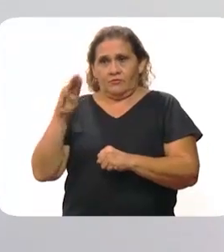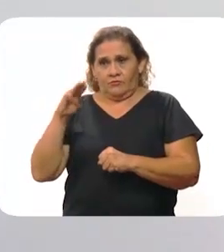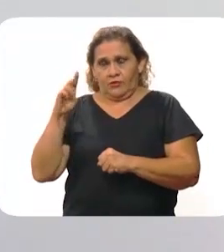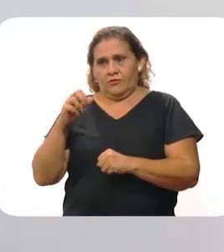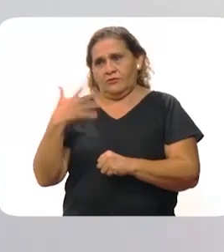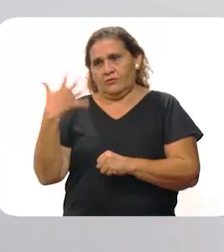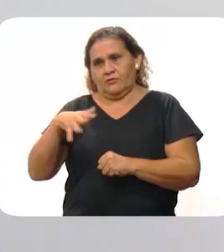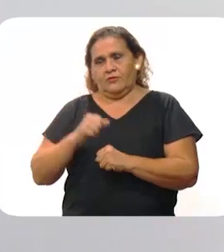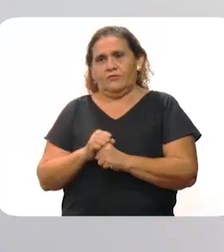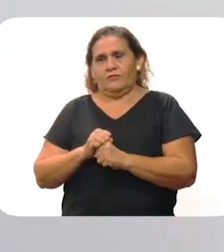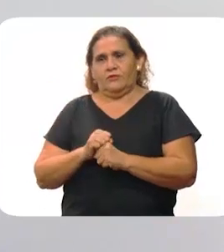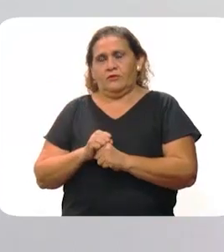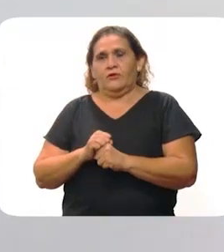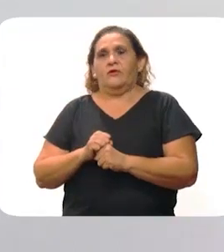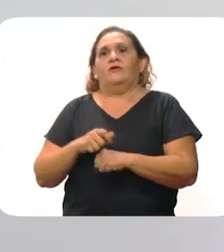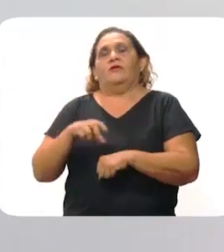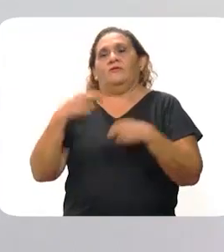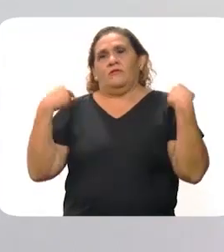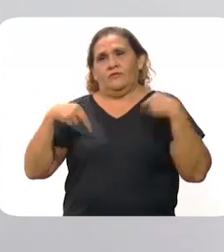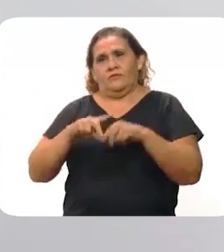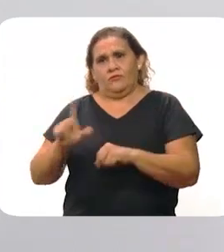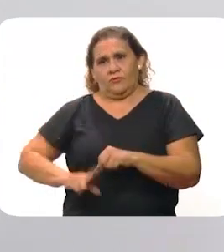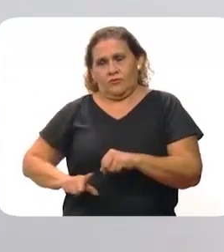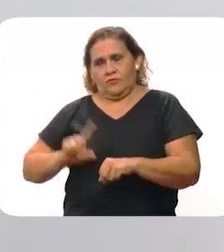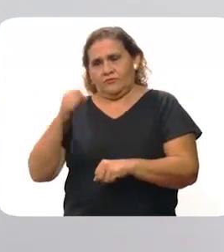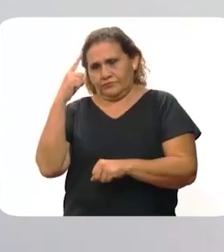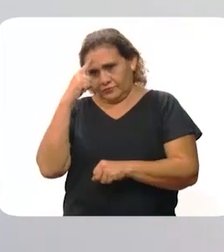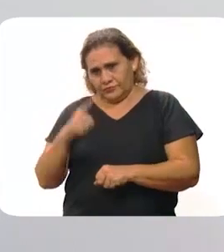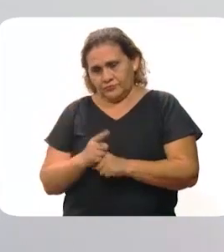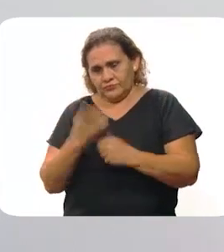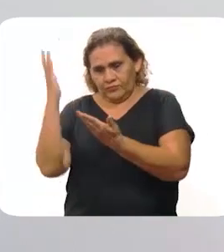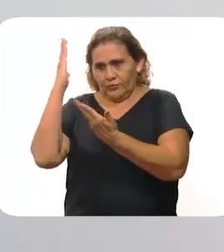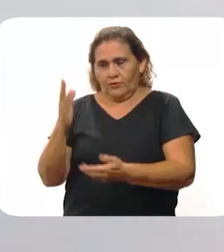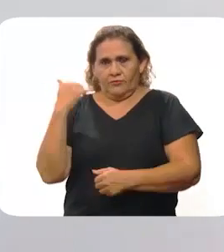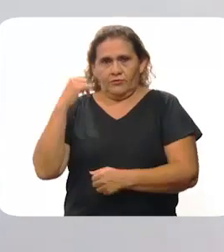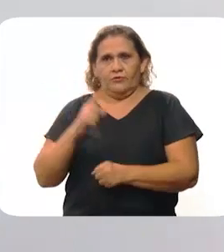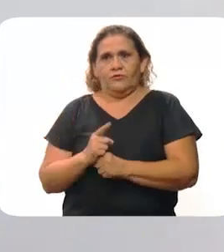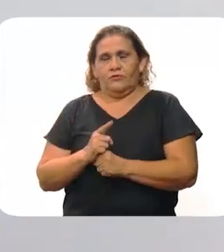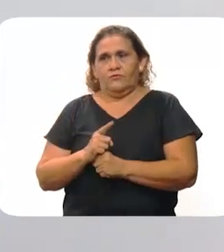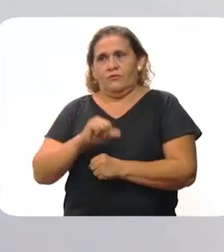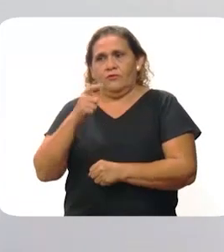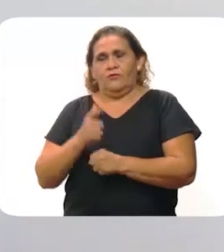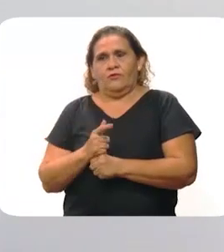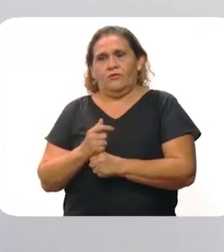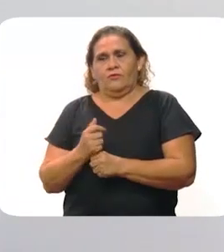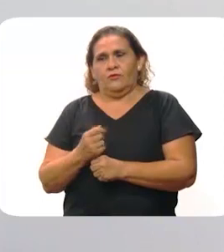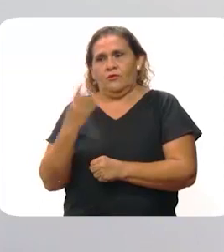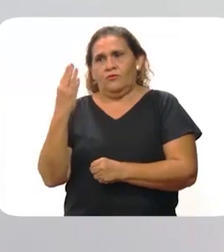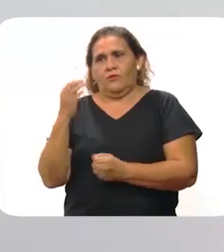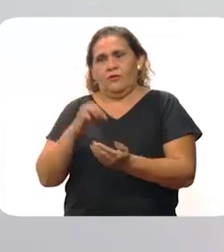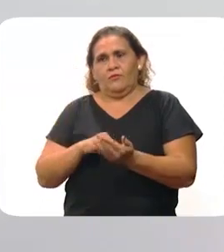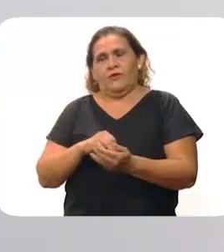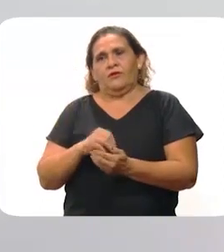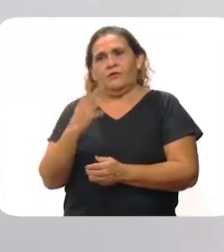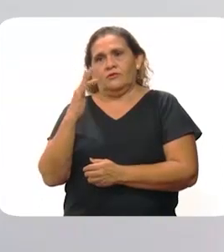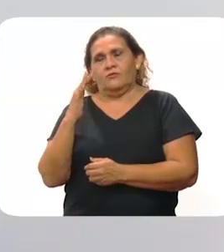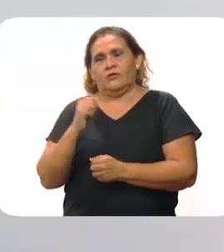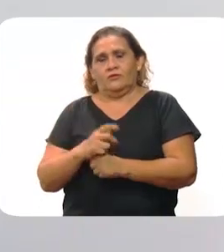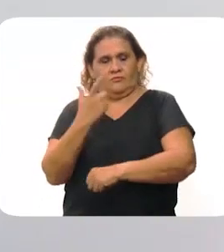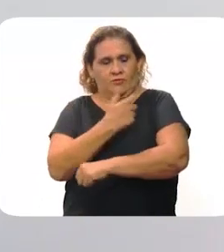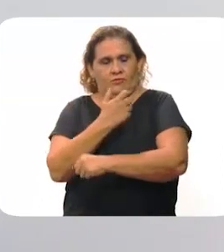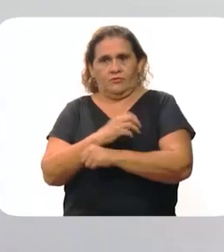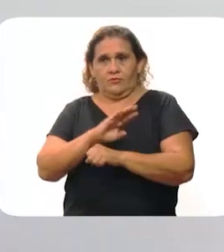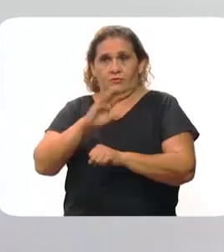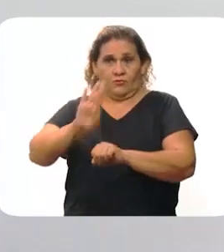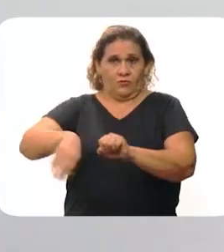del gobernador Mauricio Vila Dosal, ante la Federación, llegó a Yucatán un nuevo lote de 9.750 vacunas contra